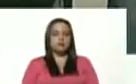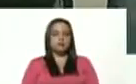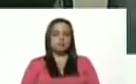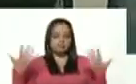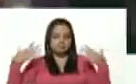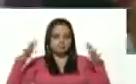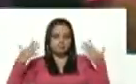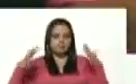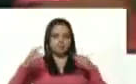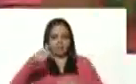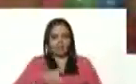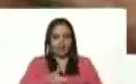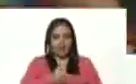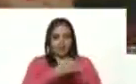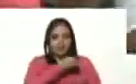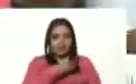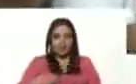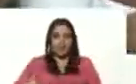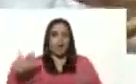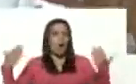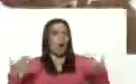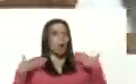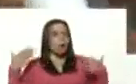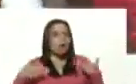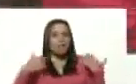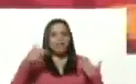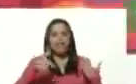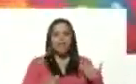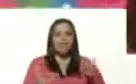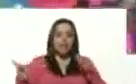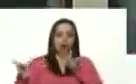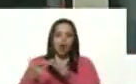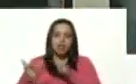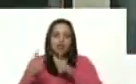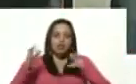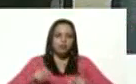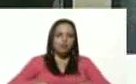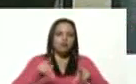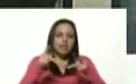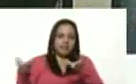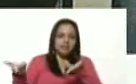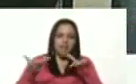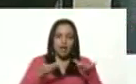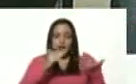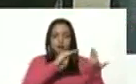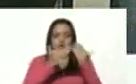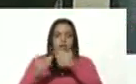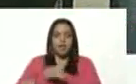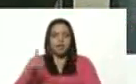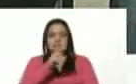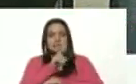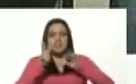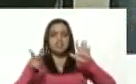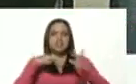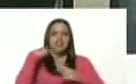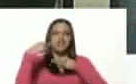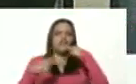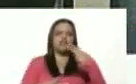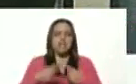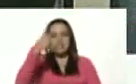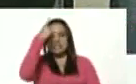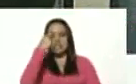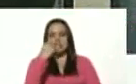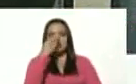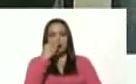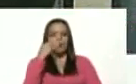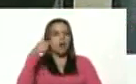Aquí estamos, presidentes, contentos, contentos con este pase, con esta oportunidad que le han dado a la comuna 17 voces de Ezequiel Zamora.